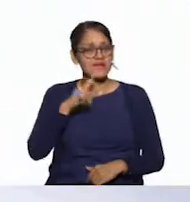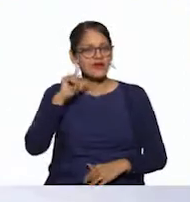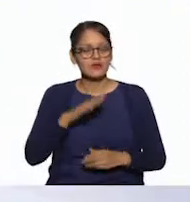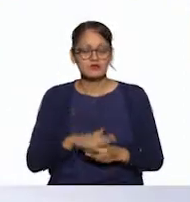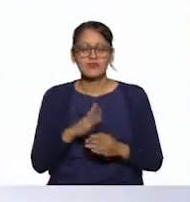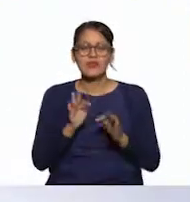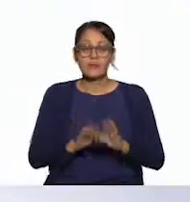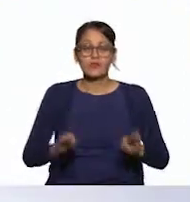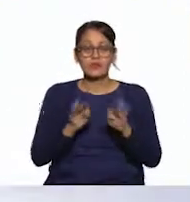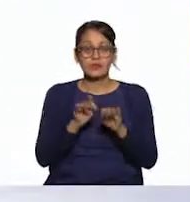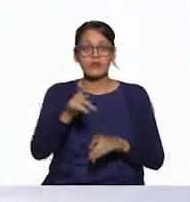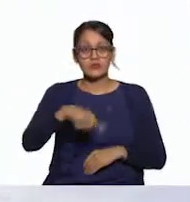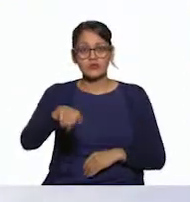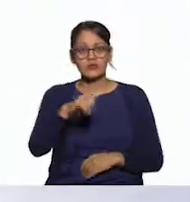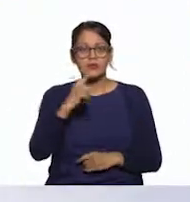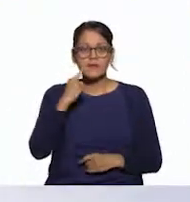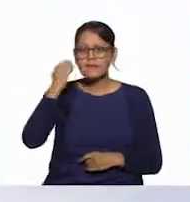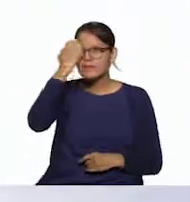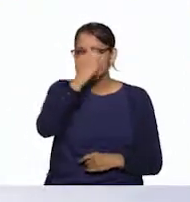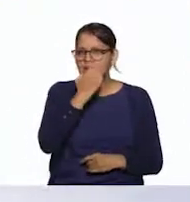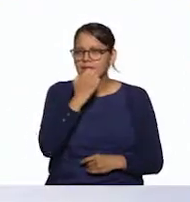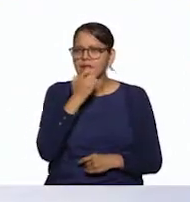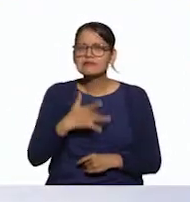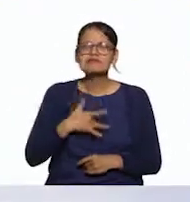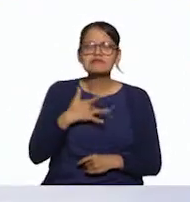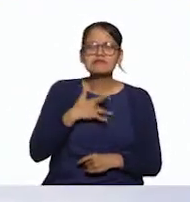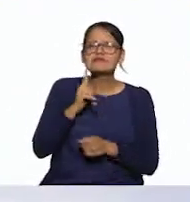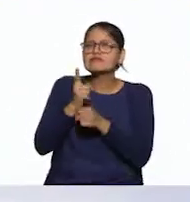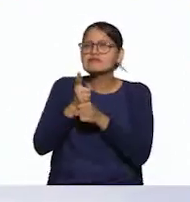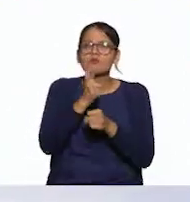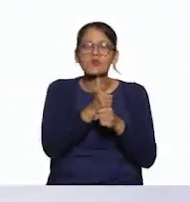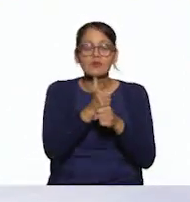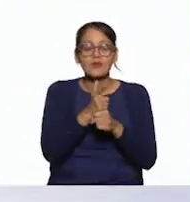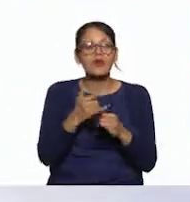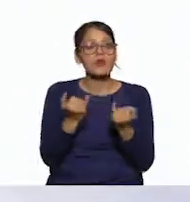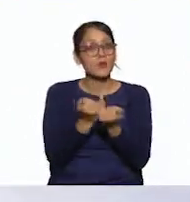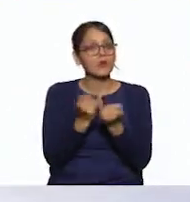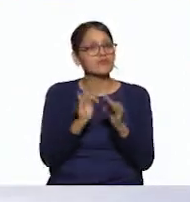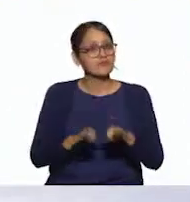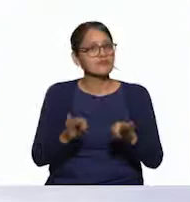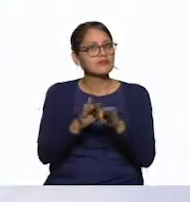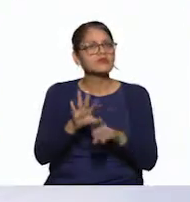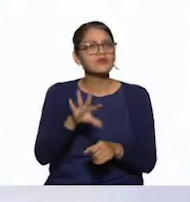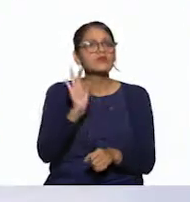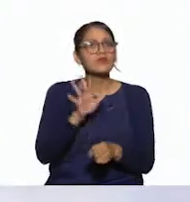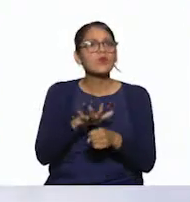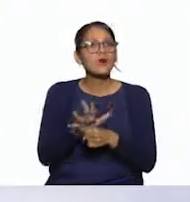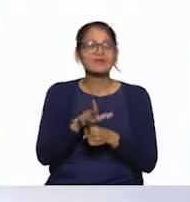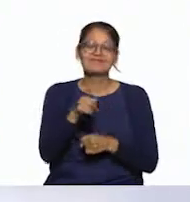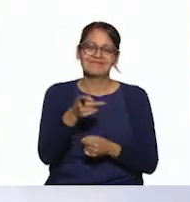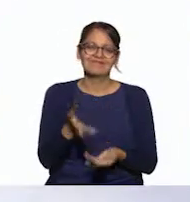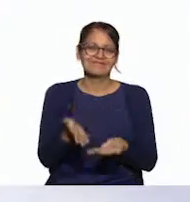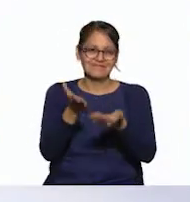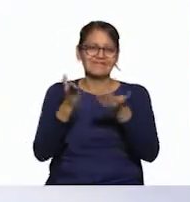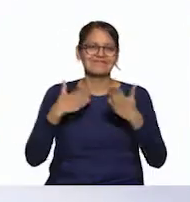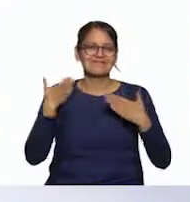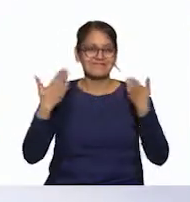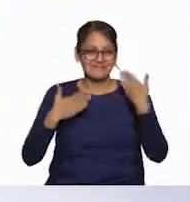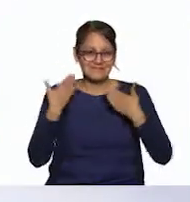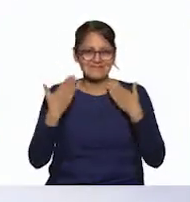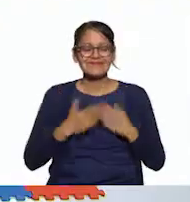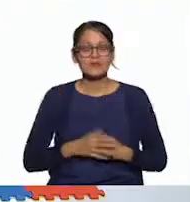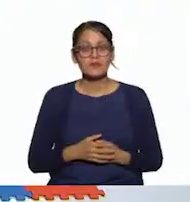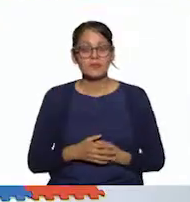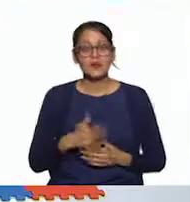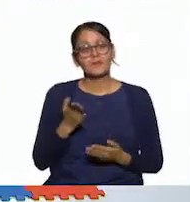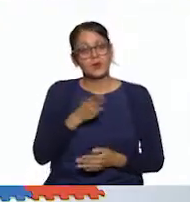es. Lo importante es que ustedes exploren, sientan y algo bien, bien importante es que se diviertan. Bueno,